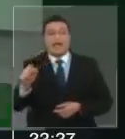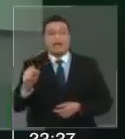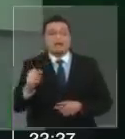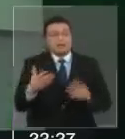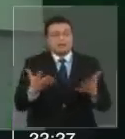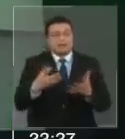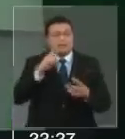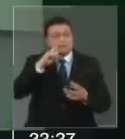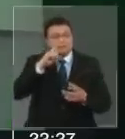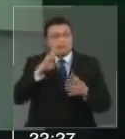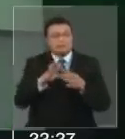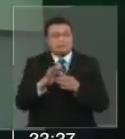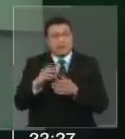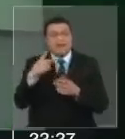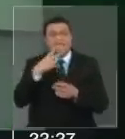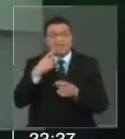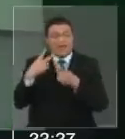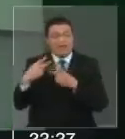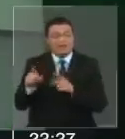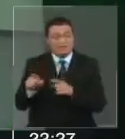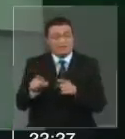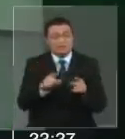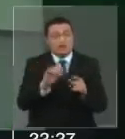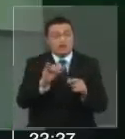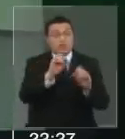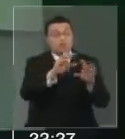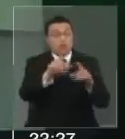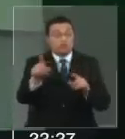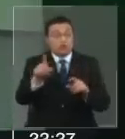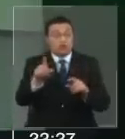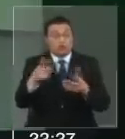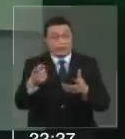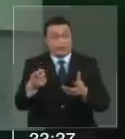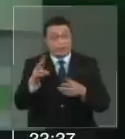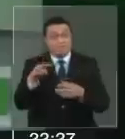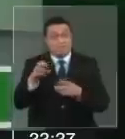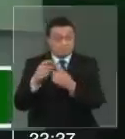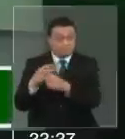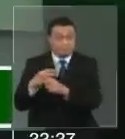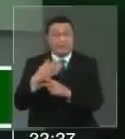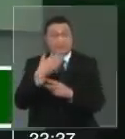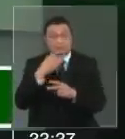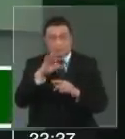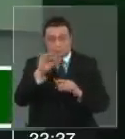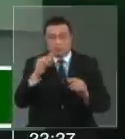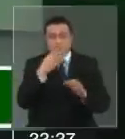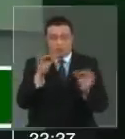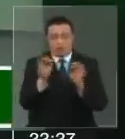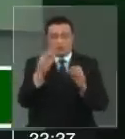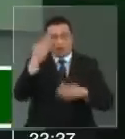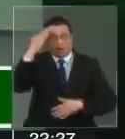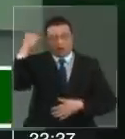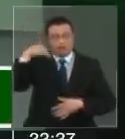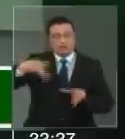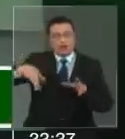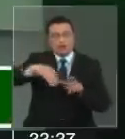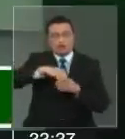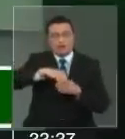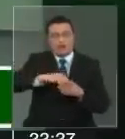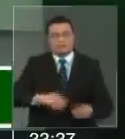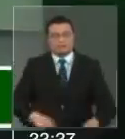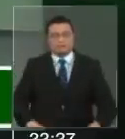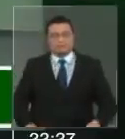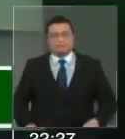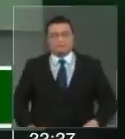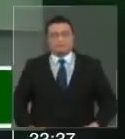qué significa y qué significa en la vida de muchos y también en la vida de Maluche? Lo conversamos al regreso en Conciencia Inclusiva.